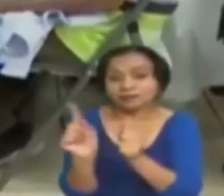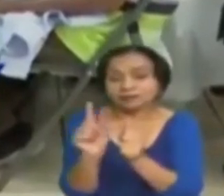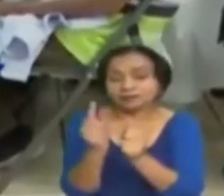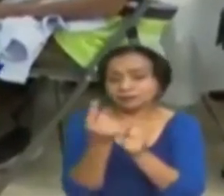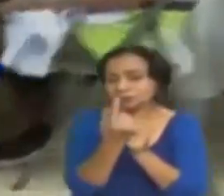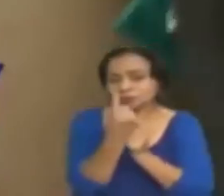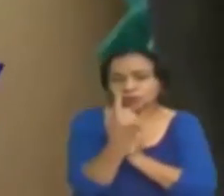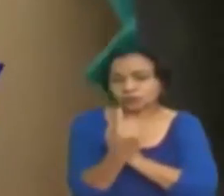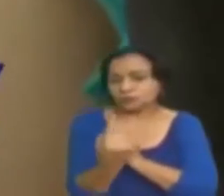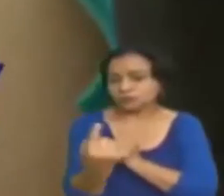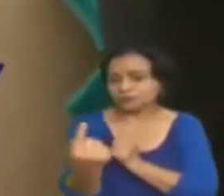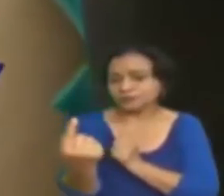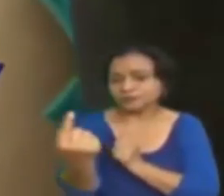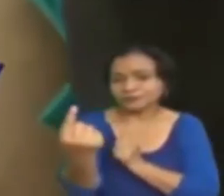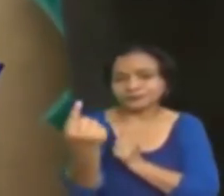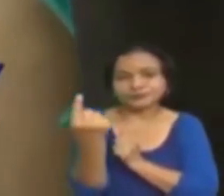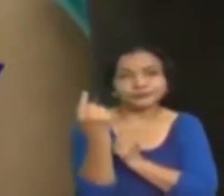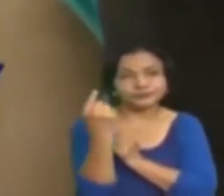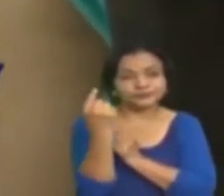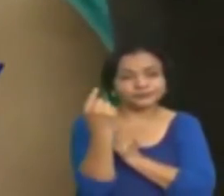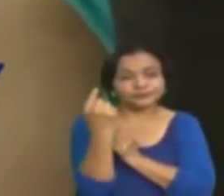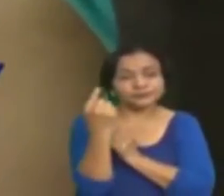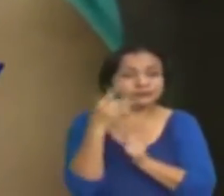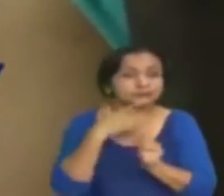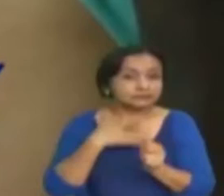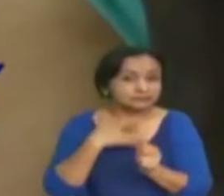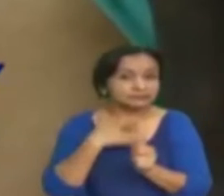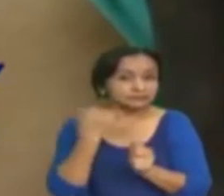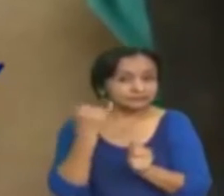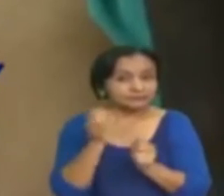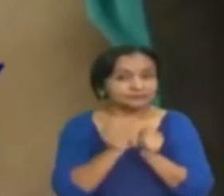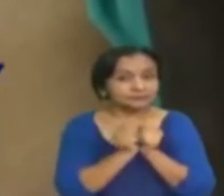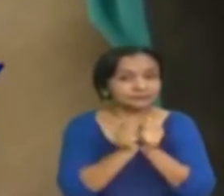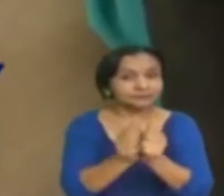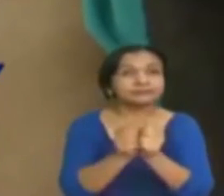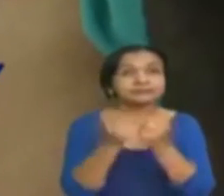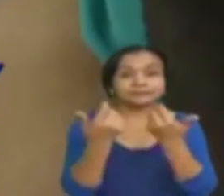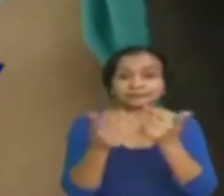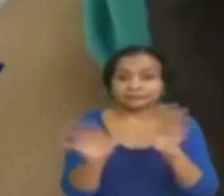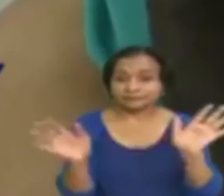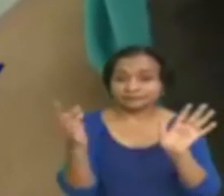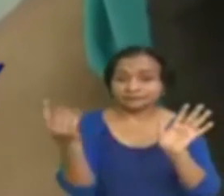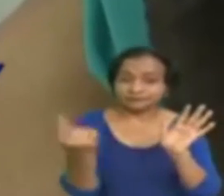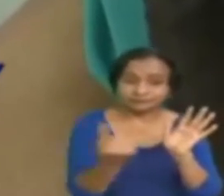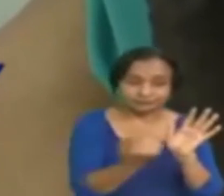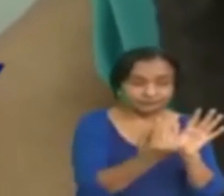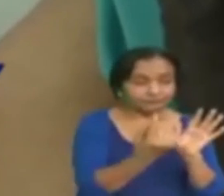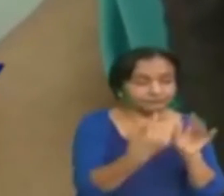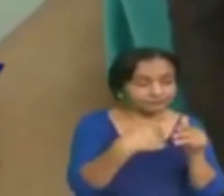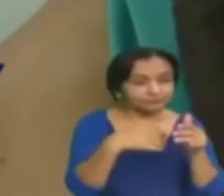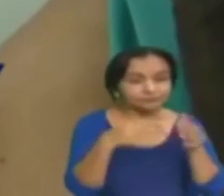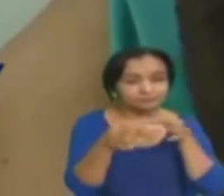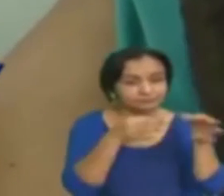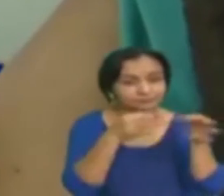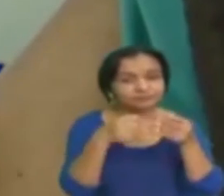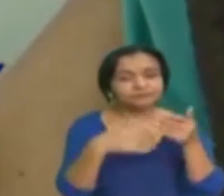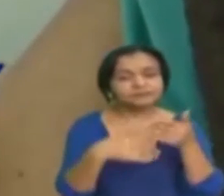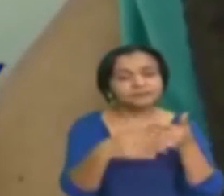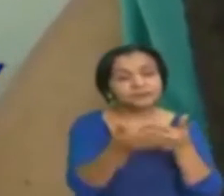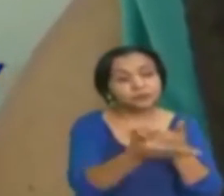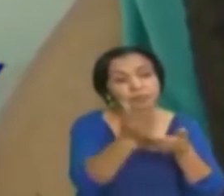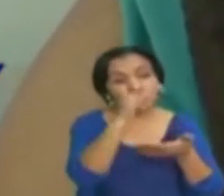mañana vamos a estar dando las del día miércoles 9 de junio. Recordemos que